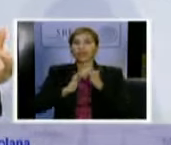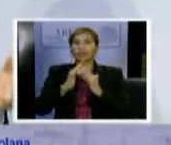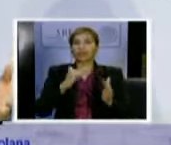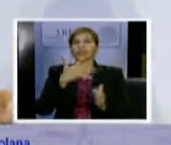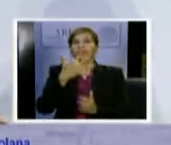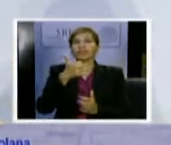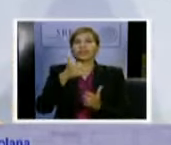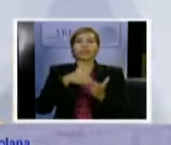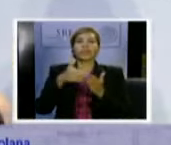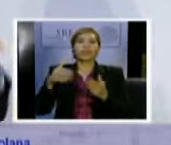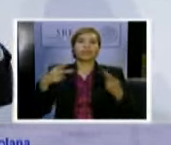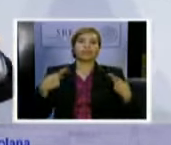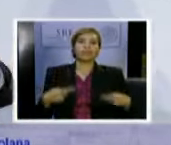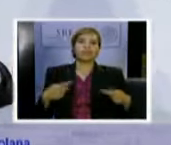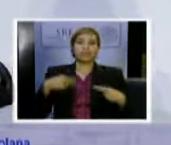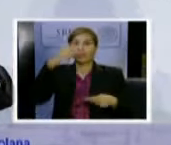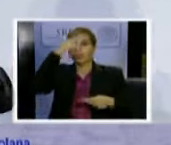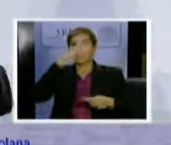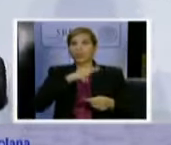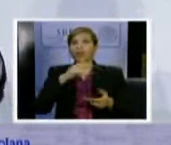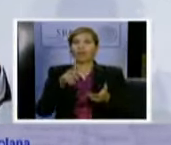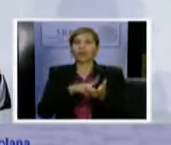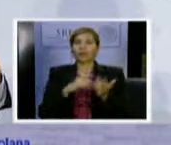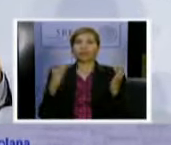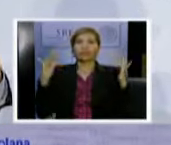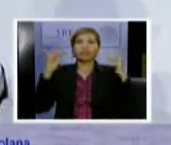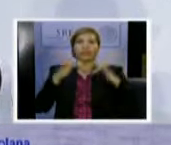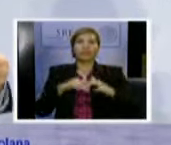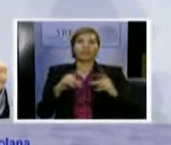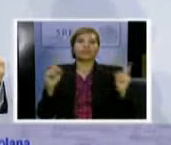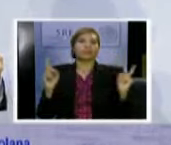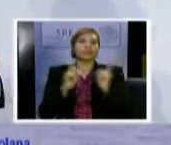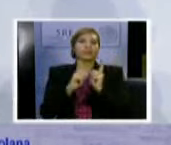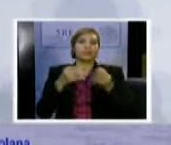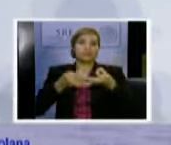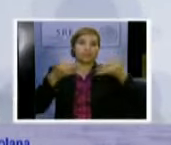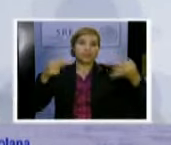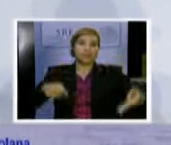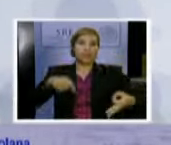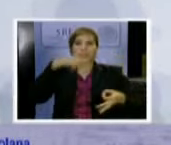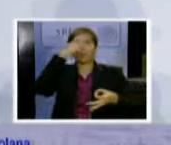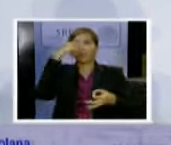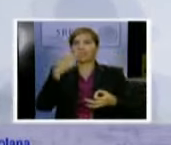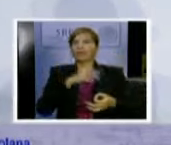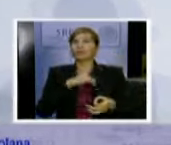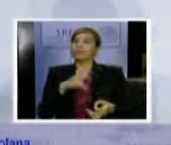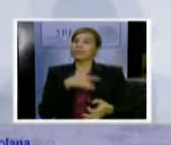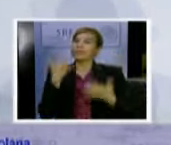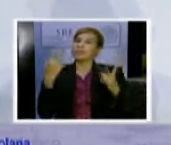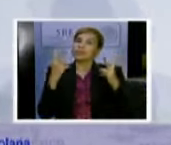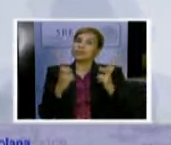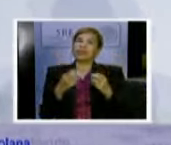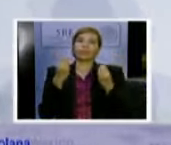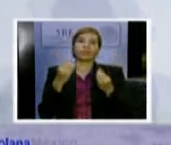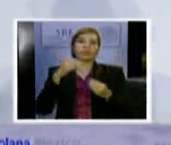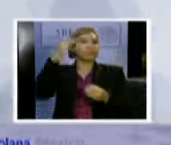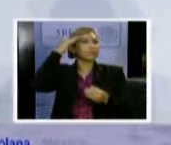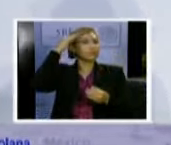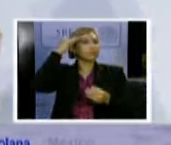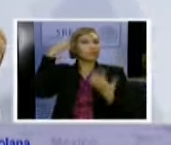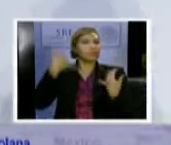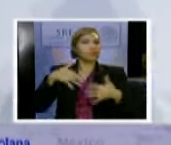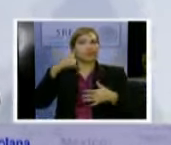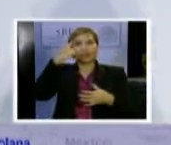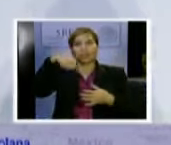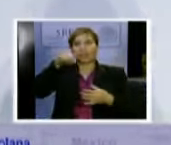6 millones de mexicanos pueden volver a reencontrarse con su tierra. Me parece que es un tema de mucha reflexión